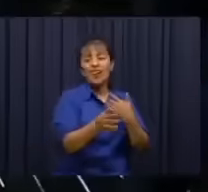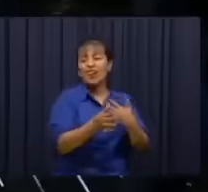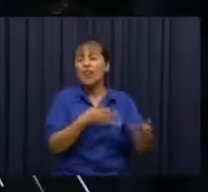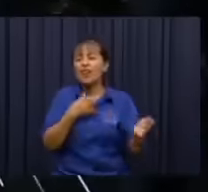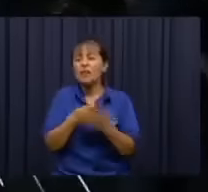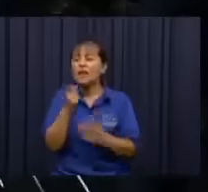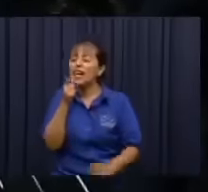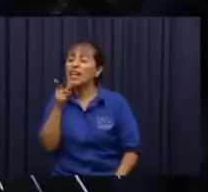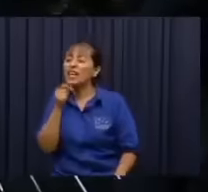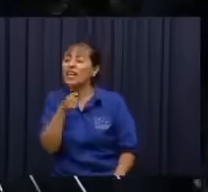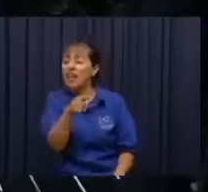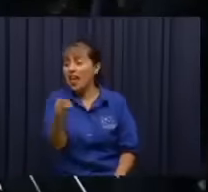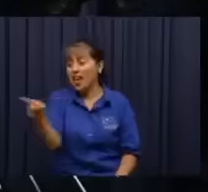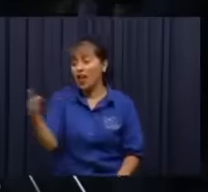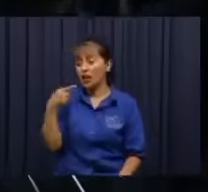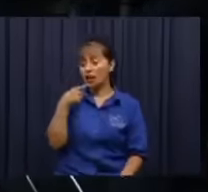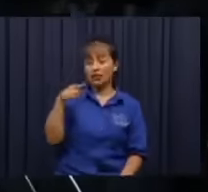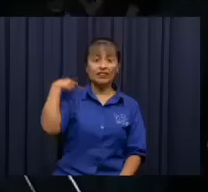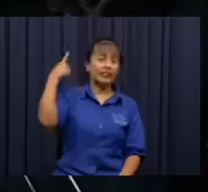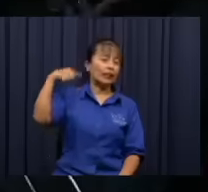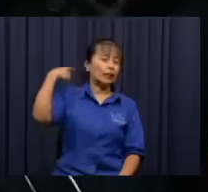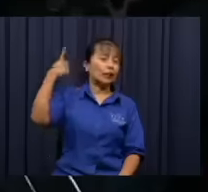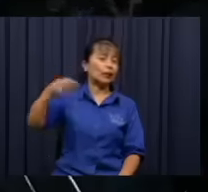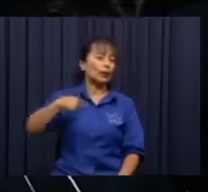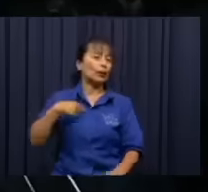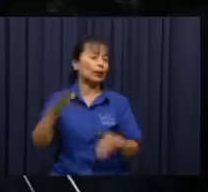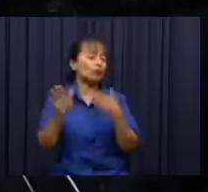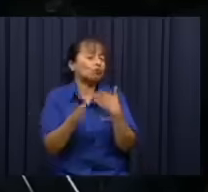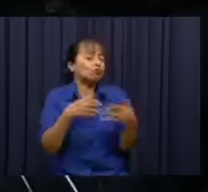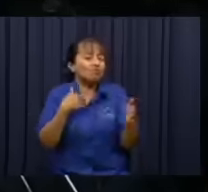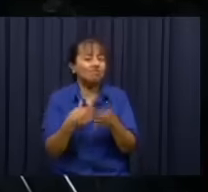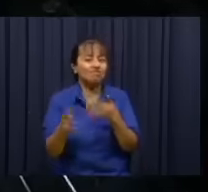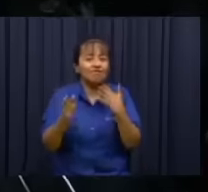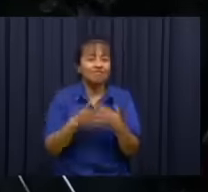Que no entiendan, que me digan que estoy loco.